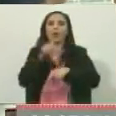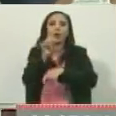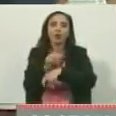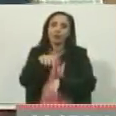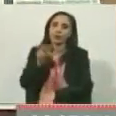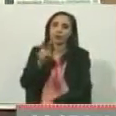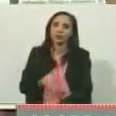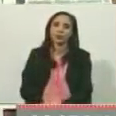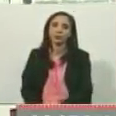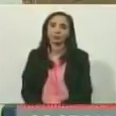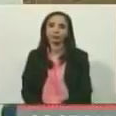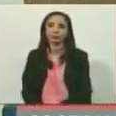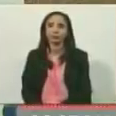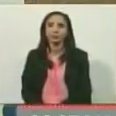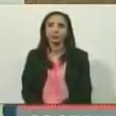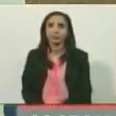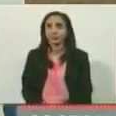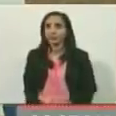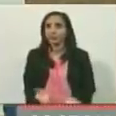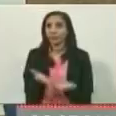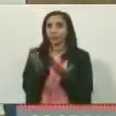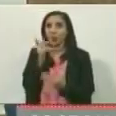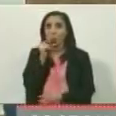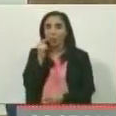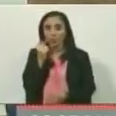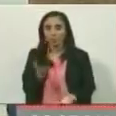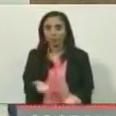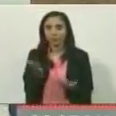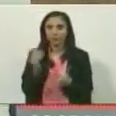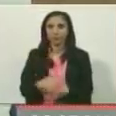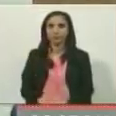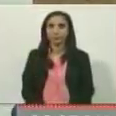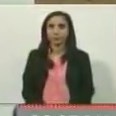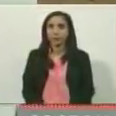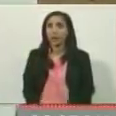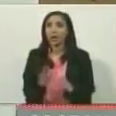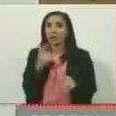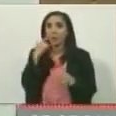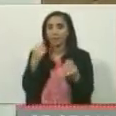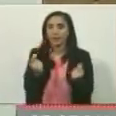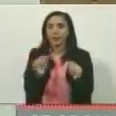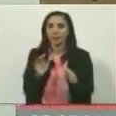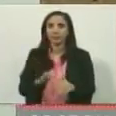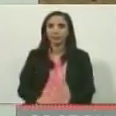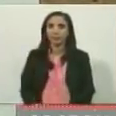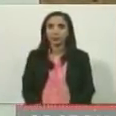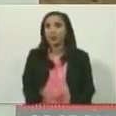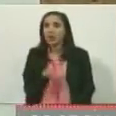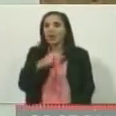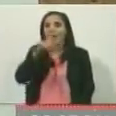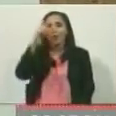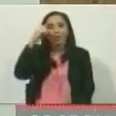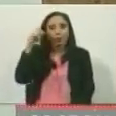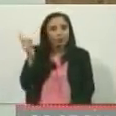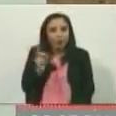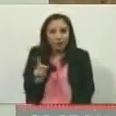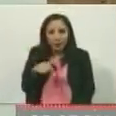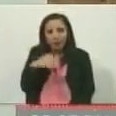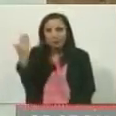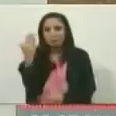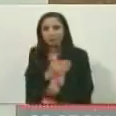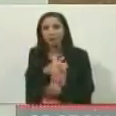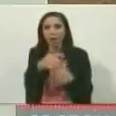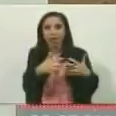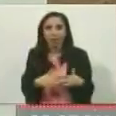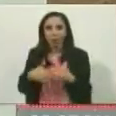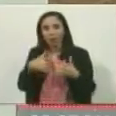Crisis en Venezuela. Bolton dice esto. Este es para anotarlo. No sabemos si las sanciones de Estados